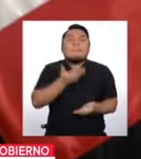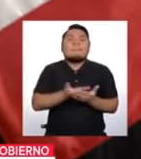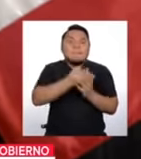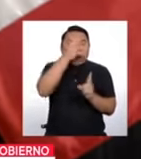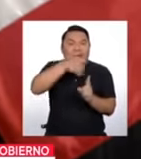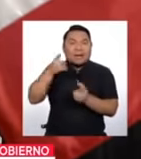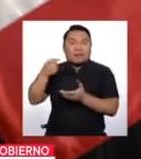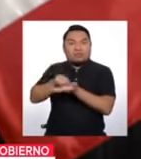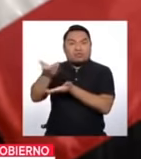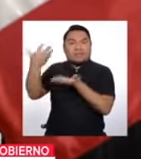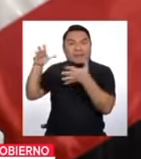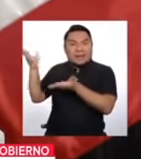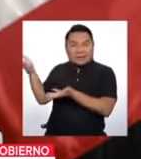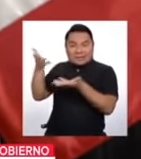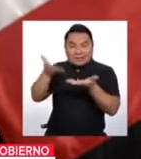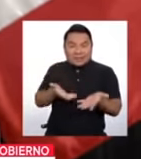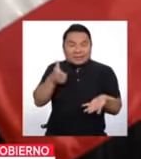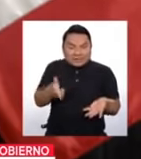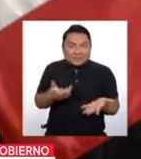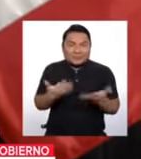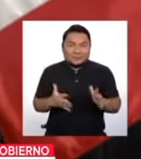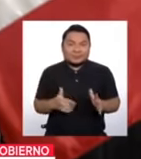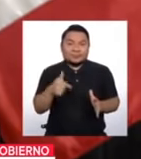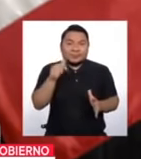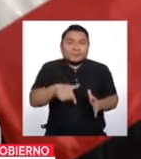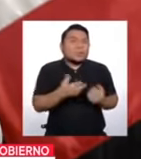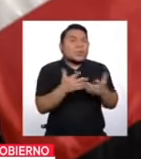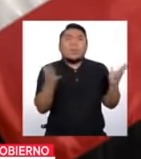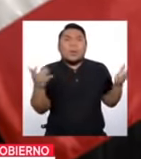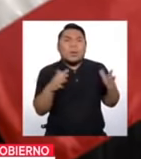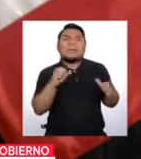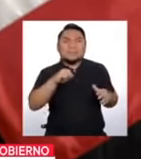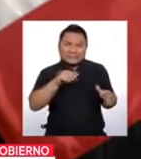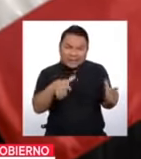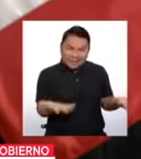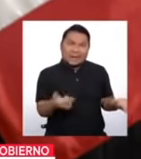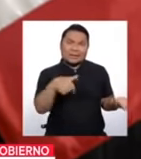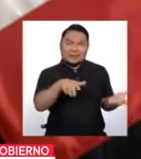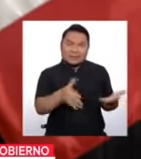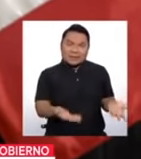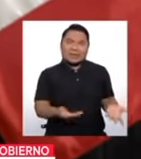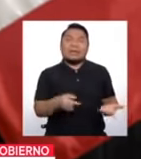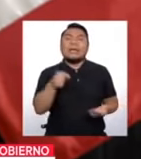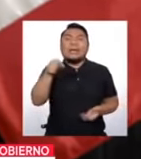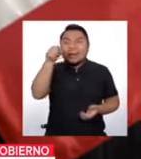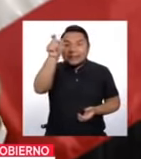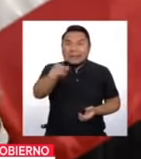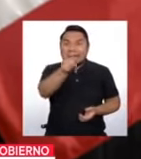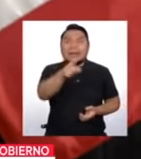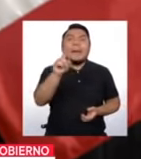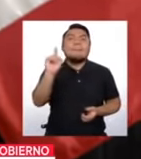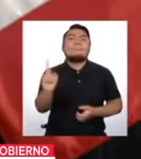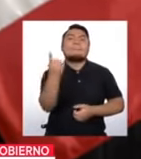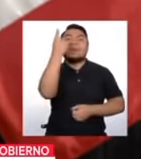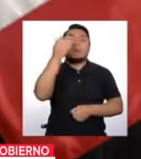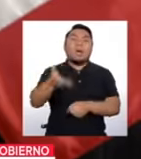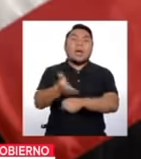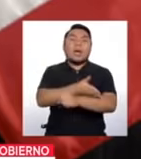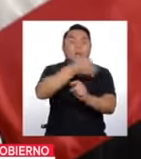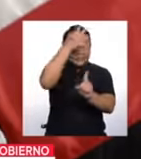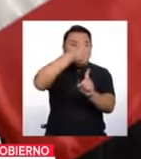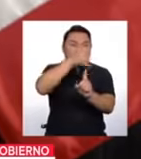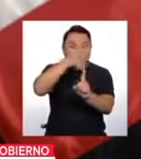el país. Entonces, no es tanto la disponibilidad de pruebas, la prueba es un requisito, son otros mucho más